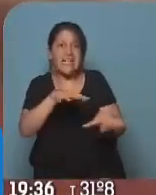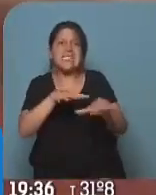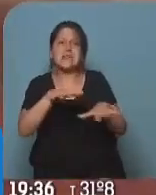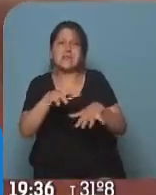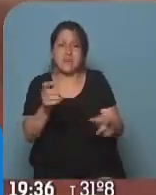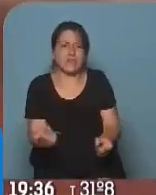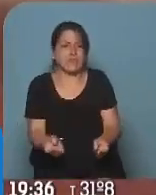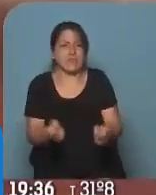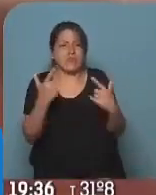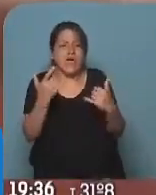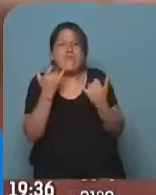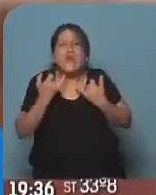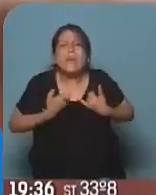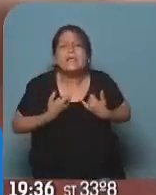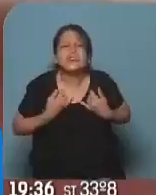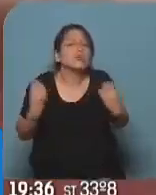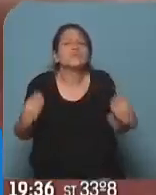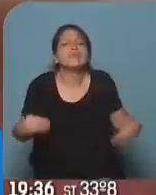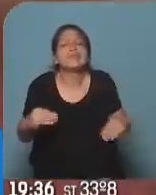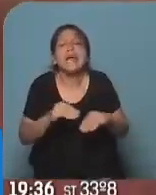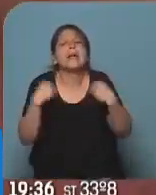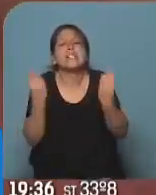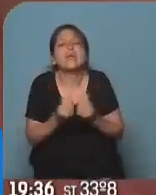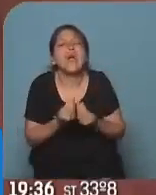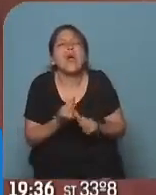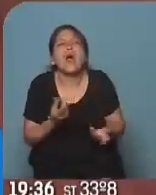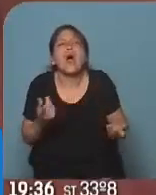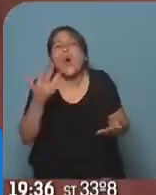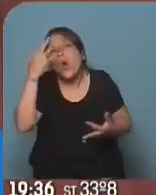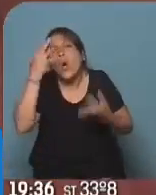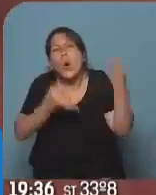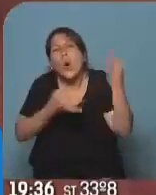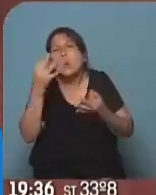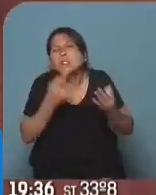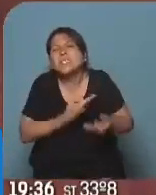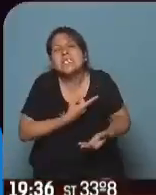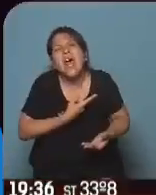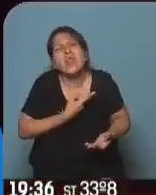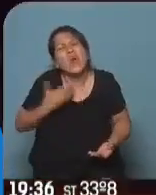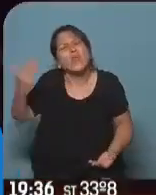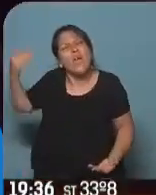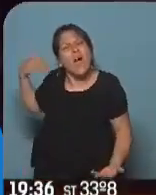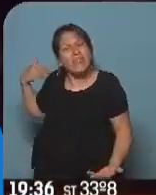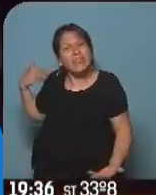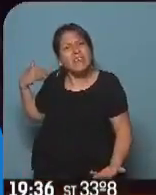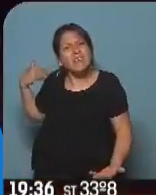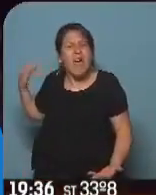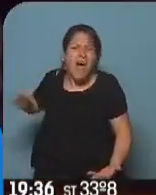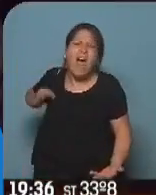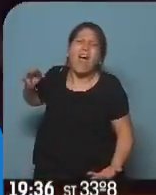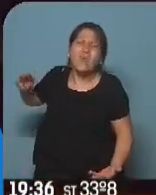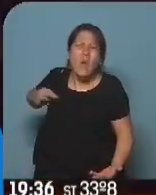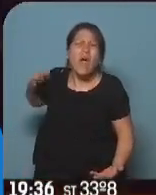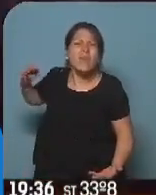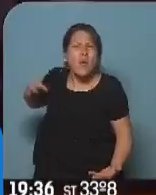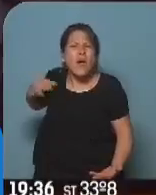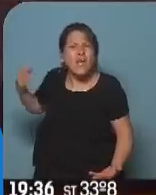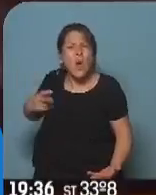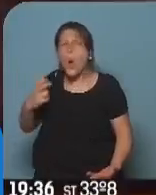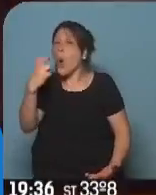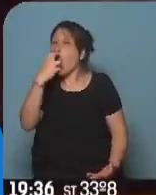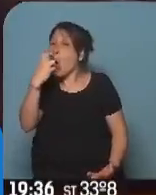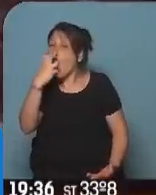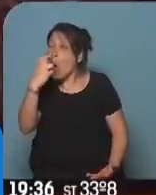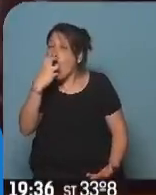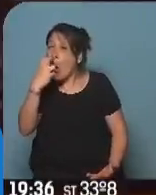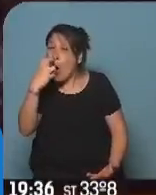todo esto como moraleja? ¿Dónde estuvo la justicia? ¿Qué pasó con la justicia durante todos estos años? 11 jueces federales